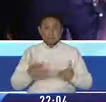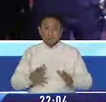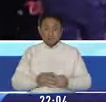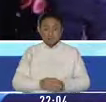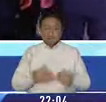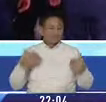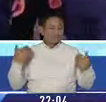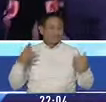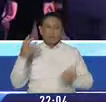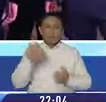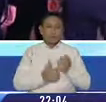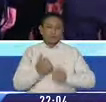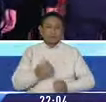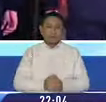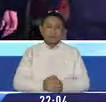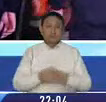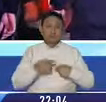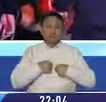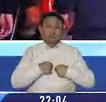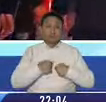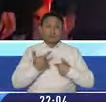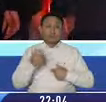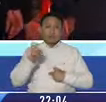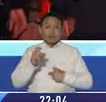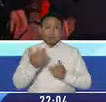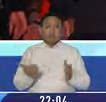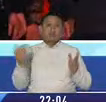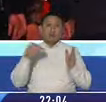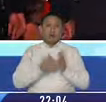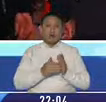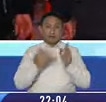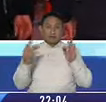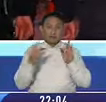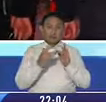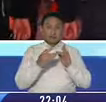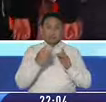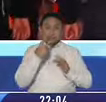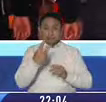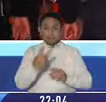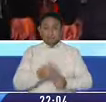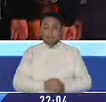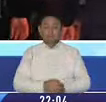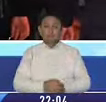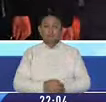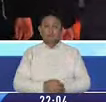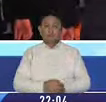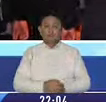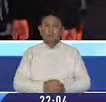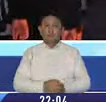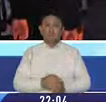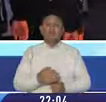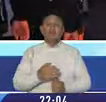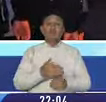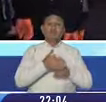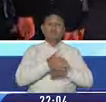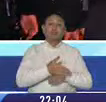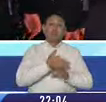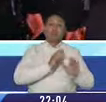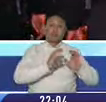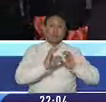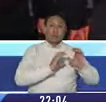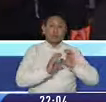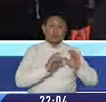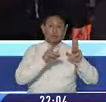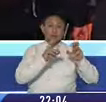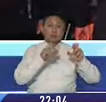cualquier novedad. Nosotros en cualquier momento, si es necesario, pues nos vamos a enganchar. Nuevamente vamos a conversar un poco respecto a lo que